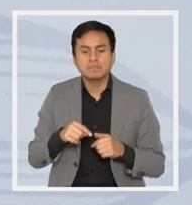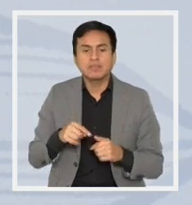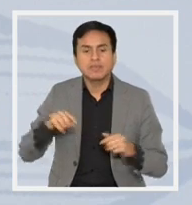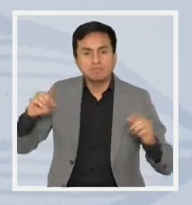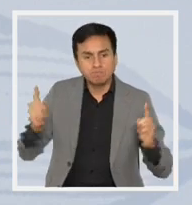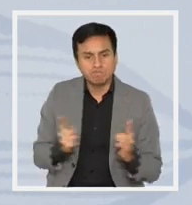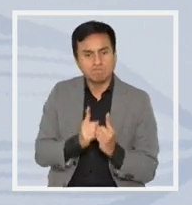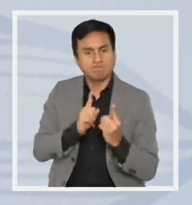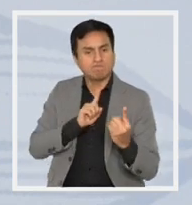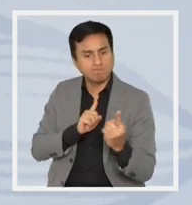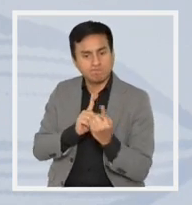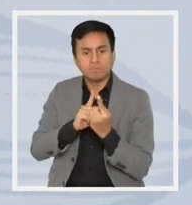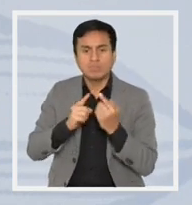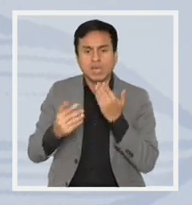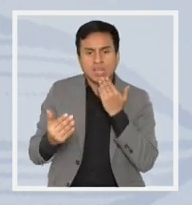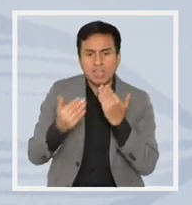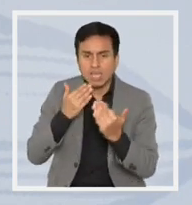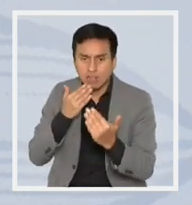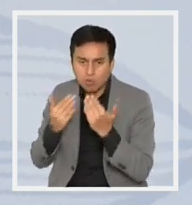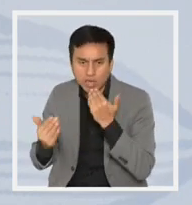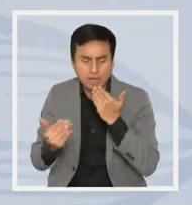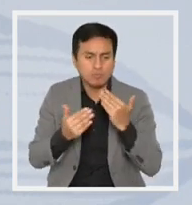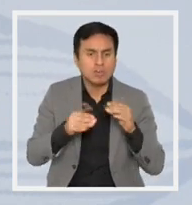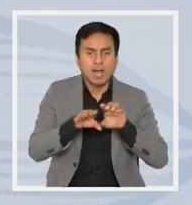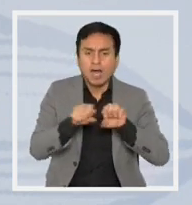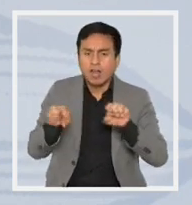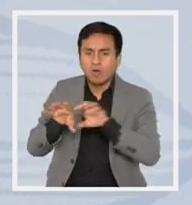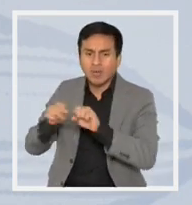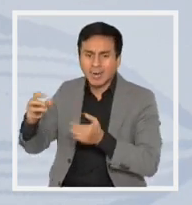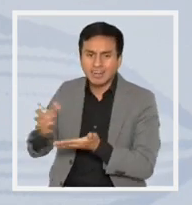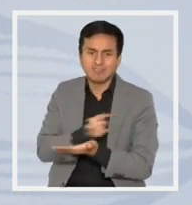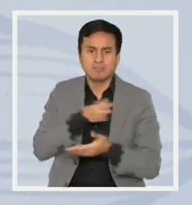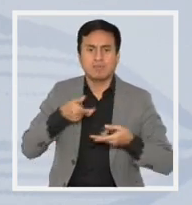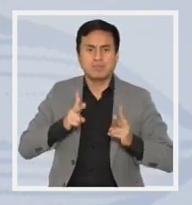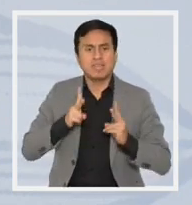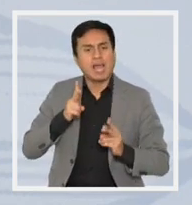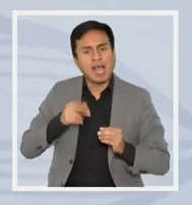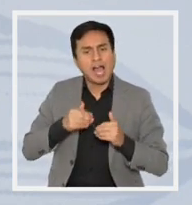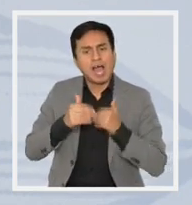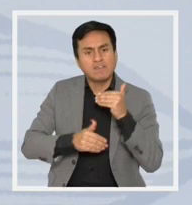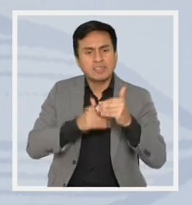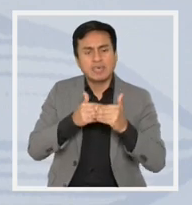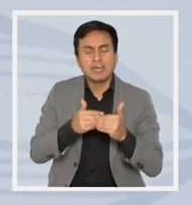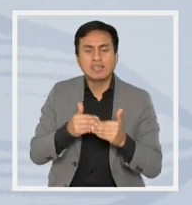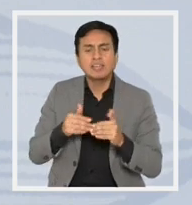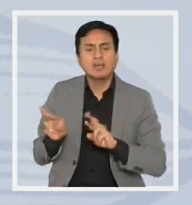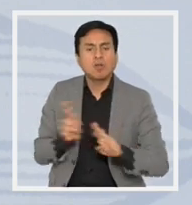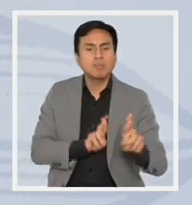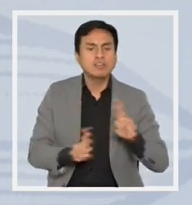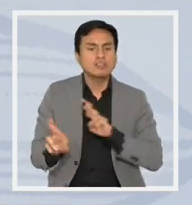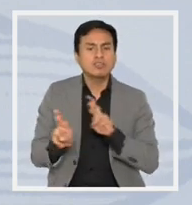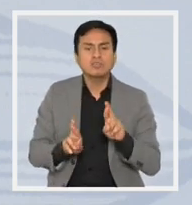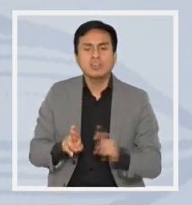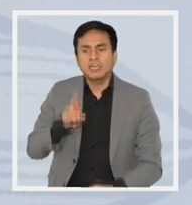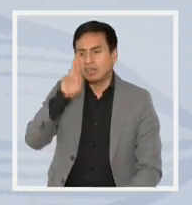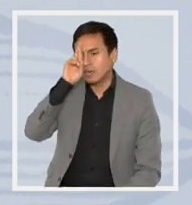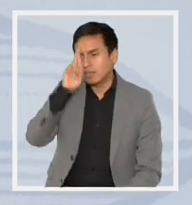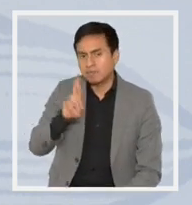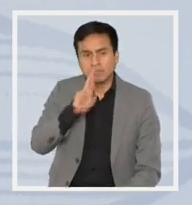nos reencontremos, a que dialoguemos, a que busquemos los acuerdos que nos permitan avanzar hacia una convivencia